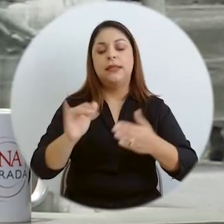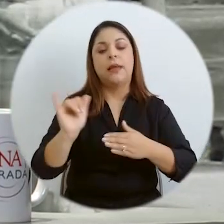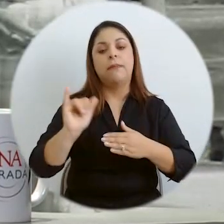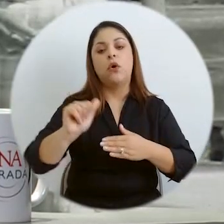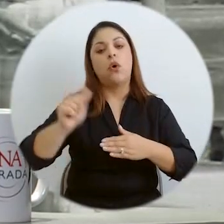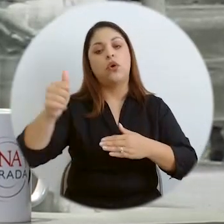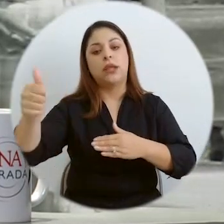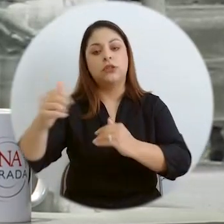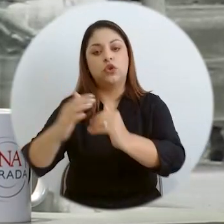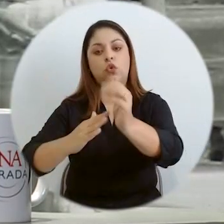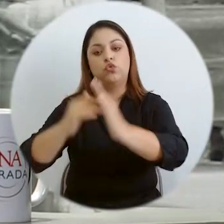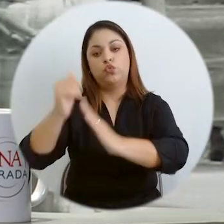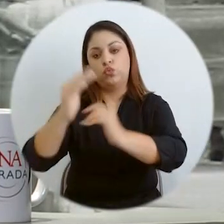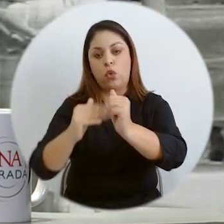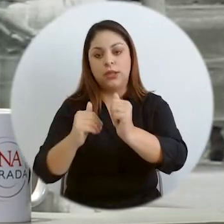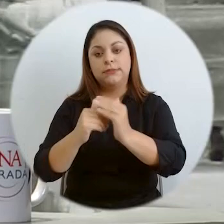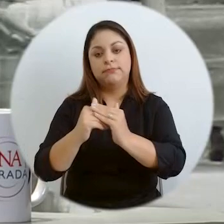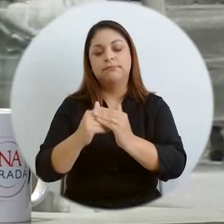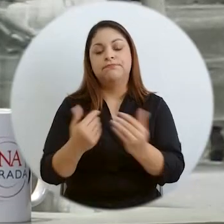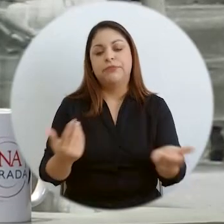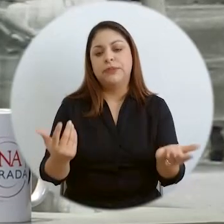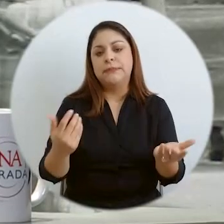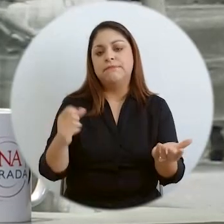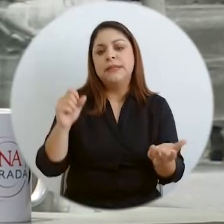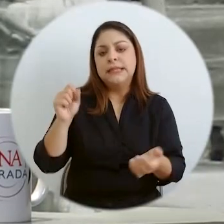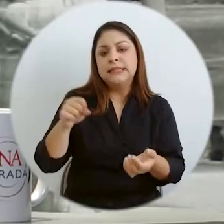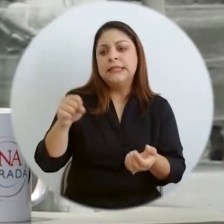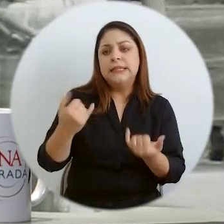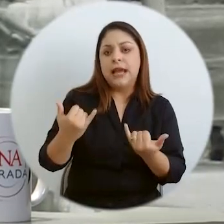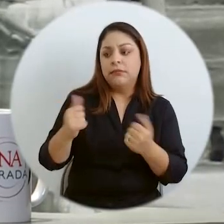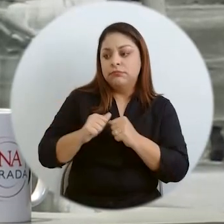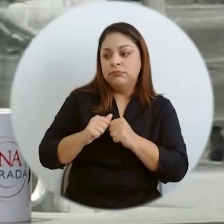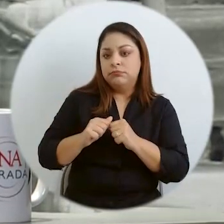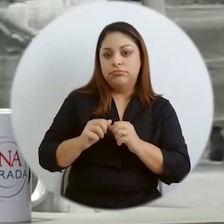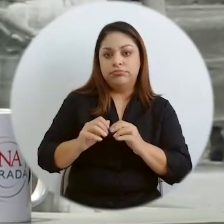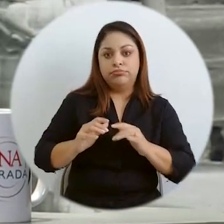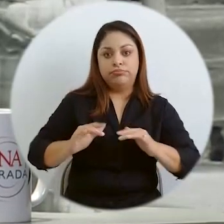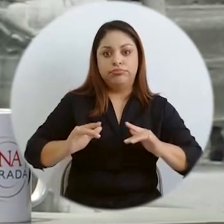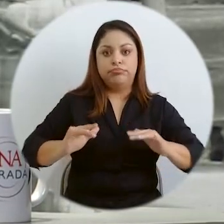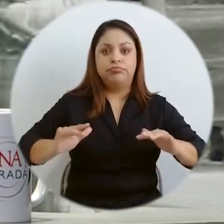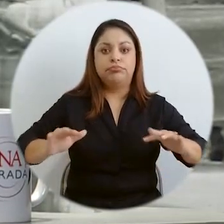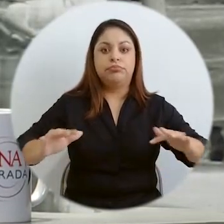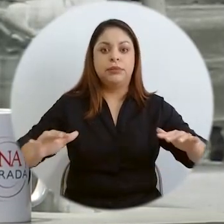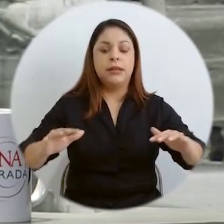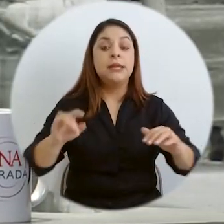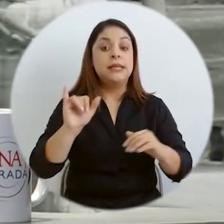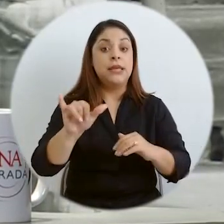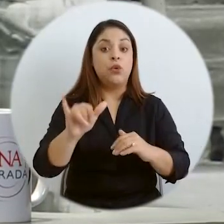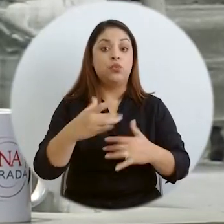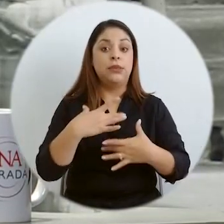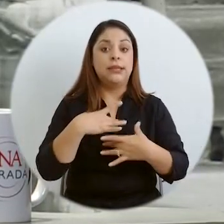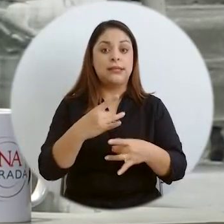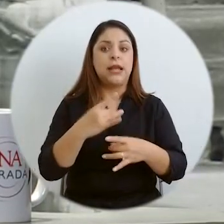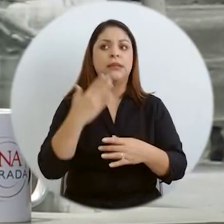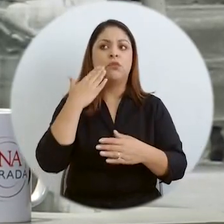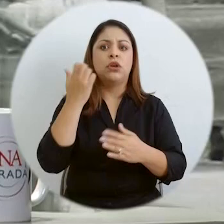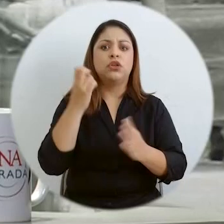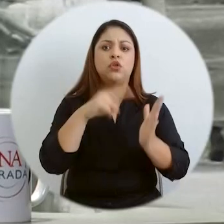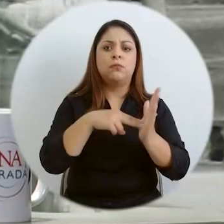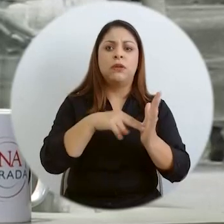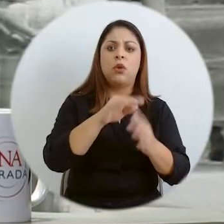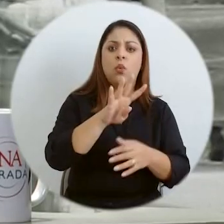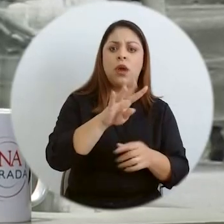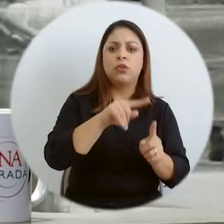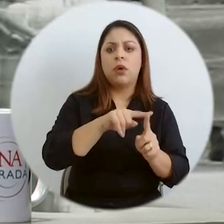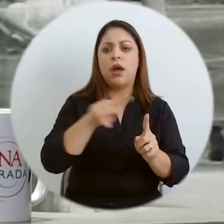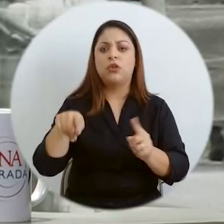construcciones. Entonces sí, se ha expandido, y ese efecto que ellos cuentan es muy interesante, porque entre el 2004 y